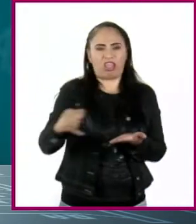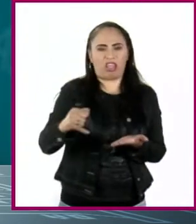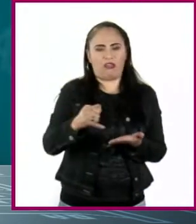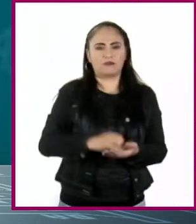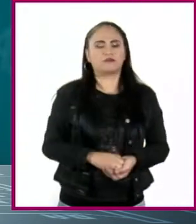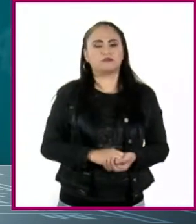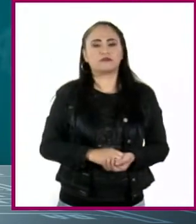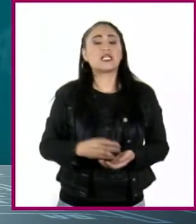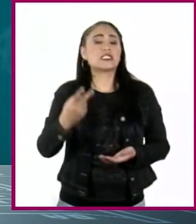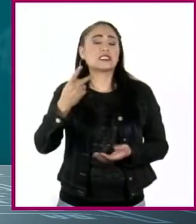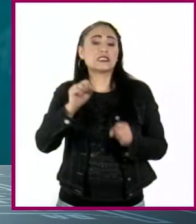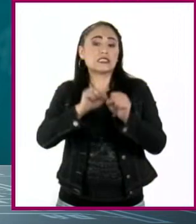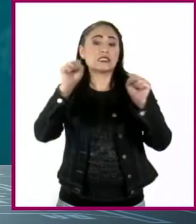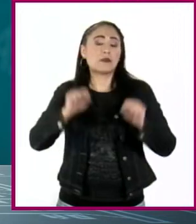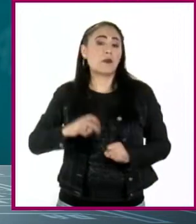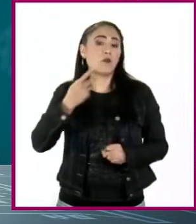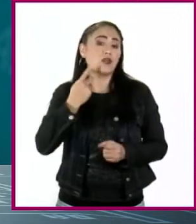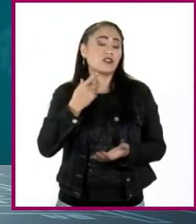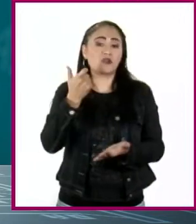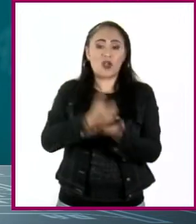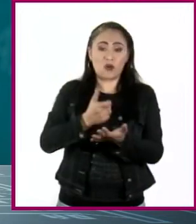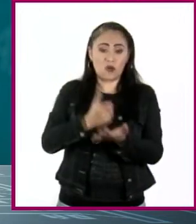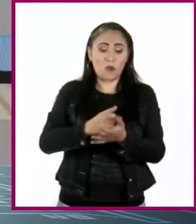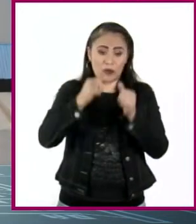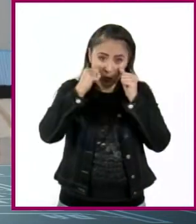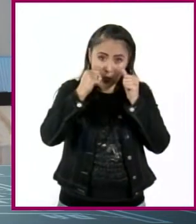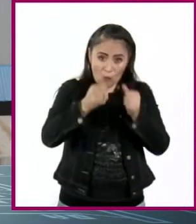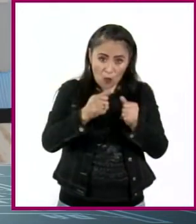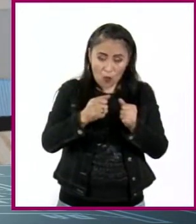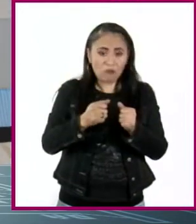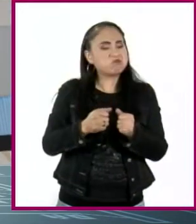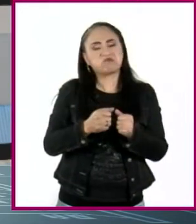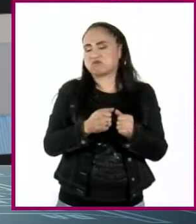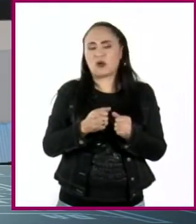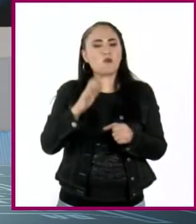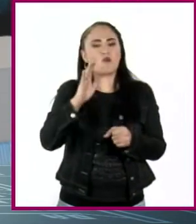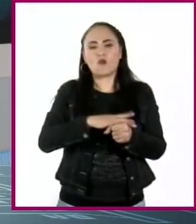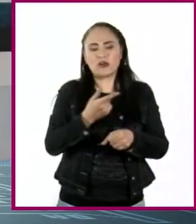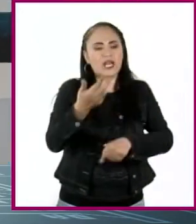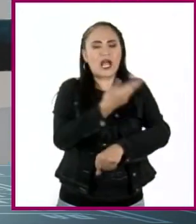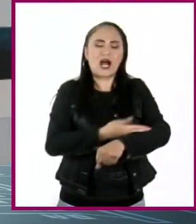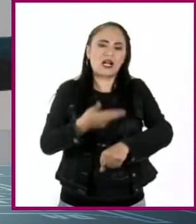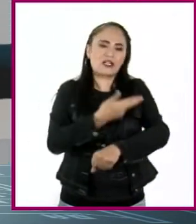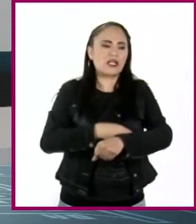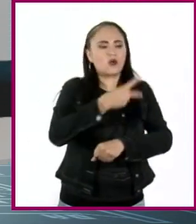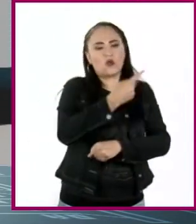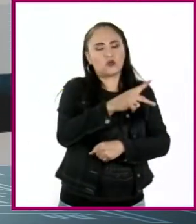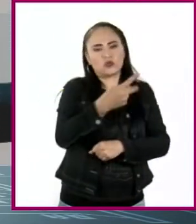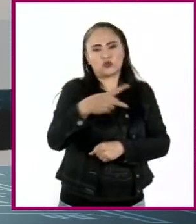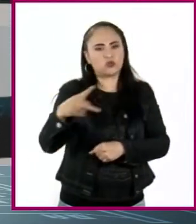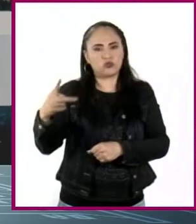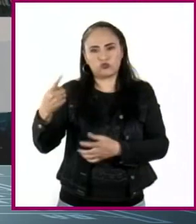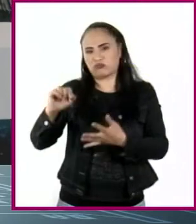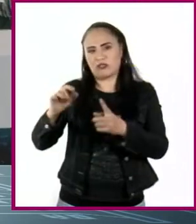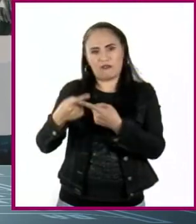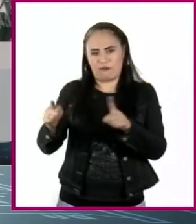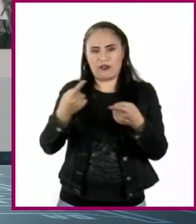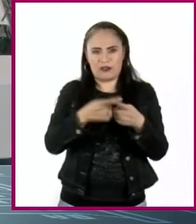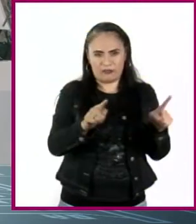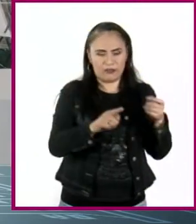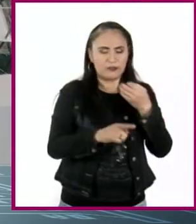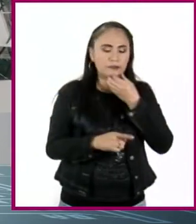fuera del sistema político, económico e incluso cultural, por tener formas de organización como las de la sociedad en general. Cuando se